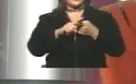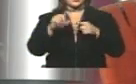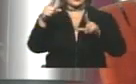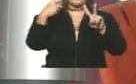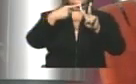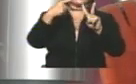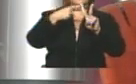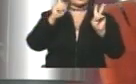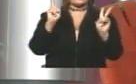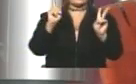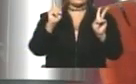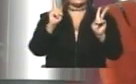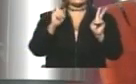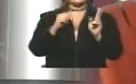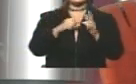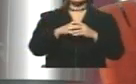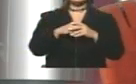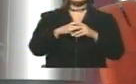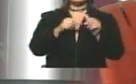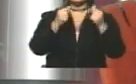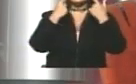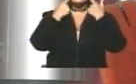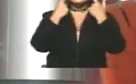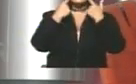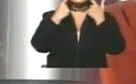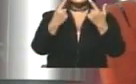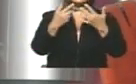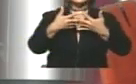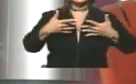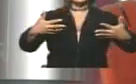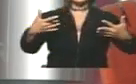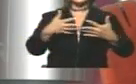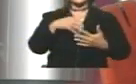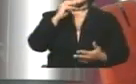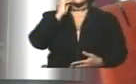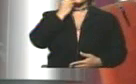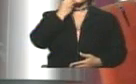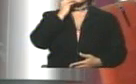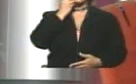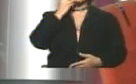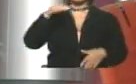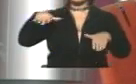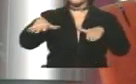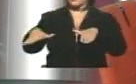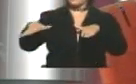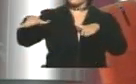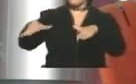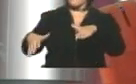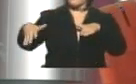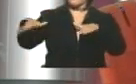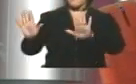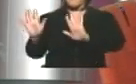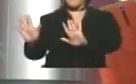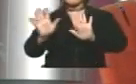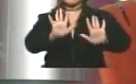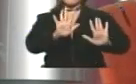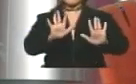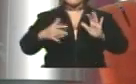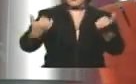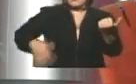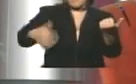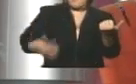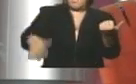críticas, donde que se maneja el término de que juventud es hijopera, ahora reggaetonera,